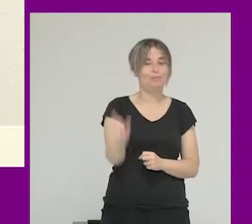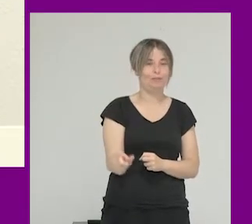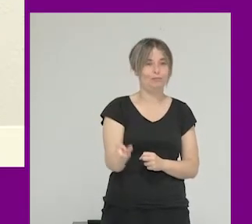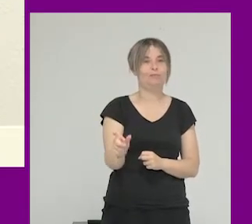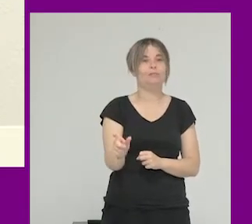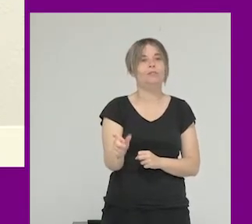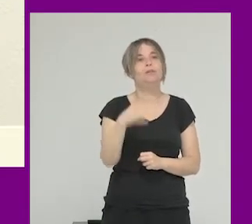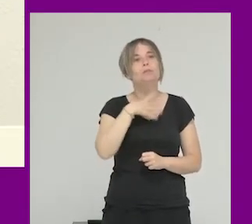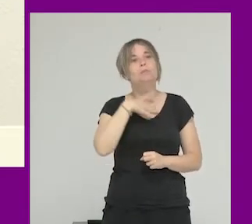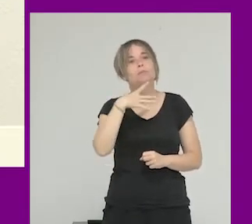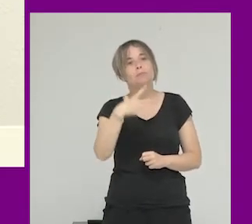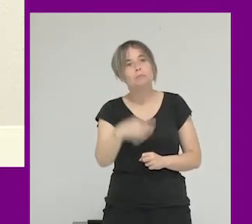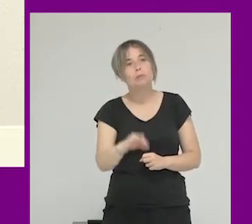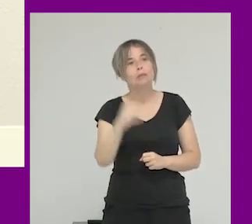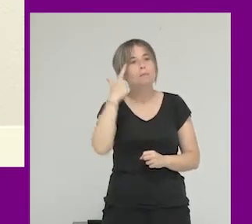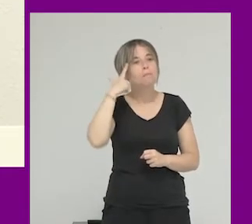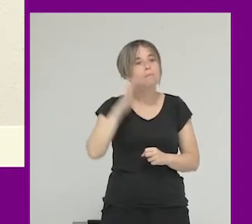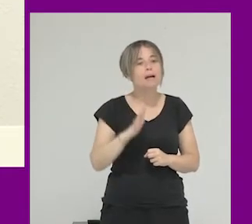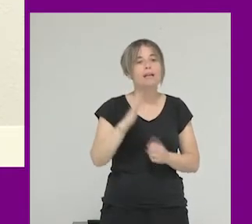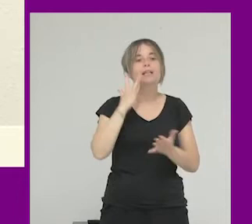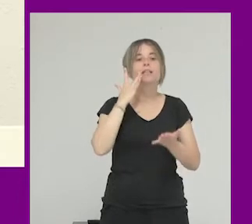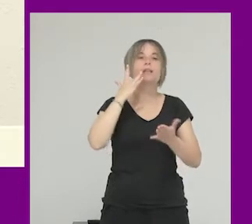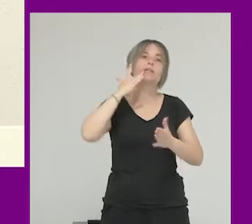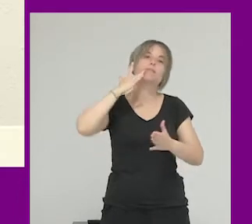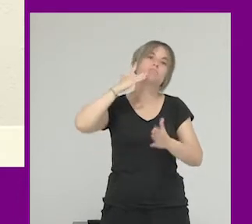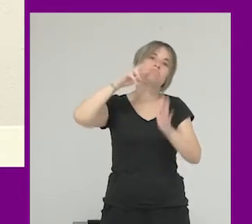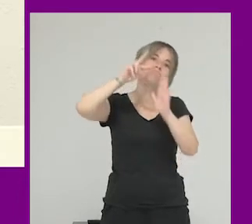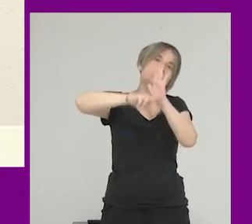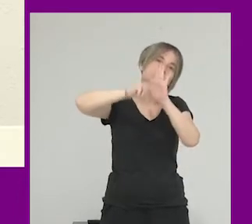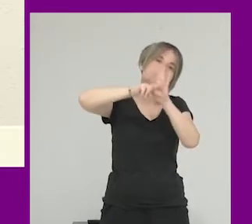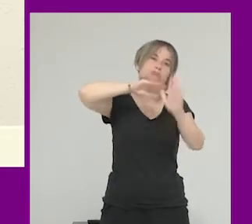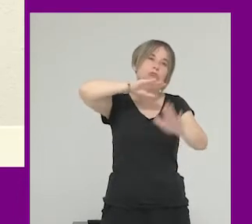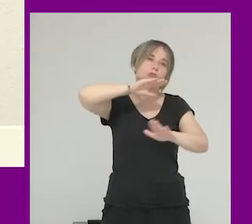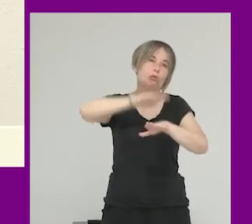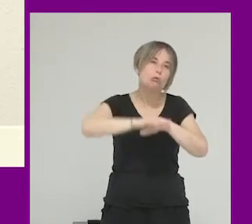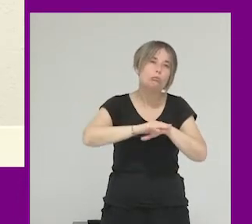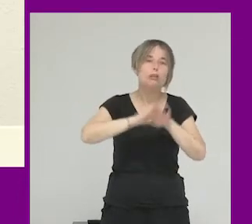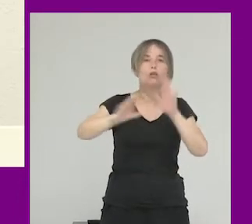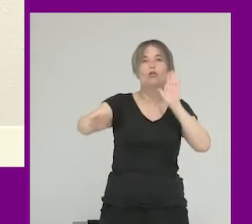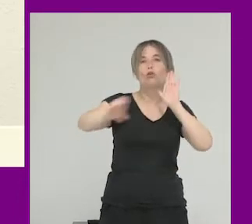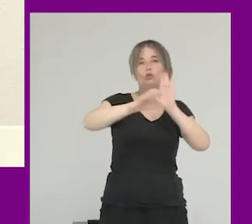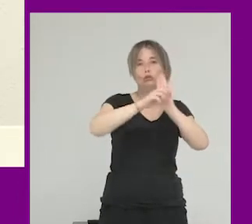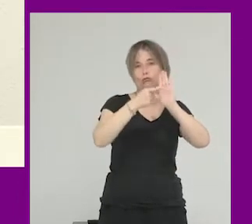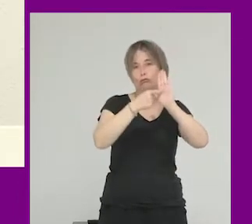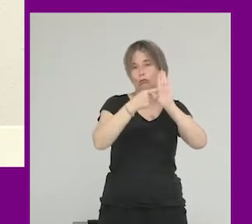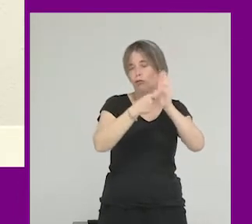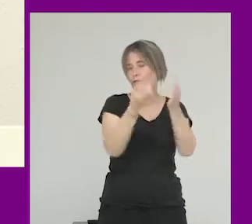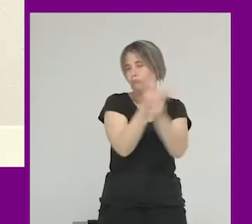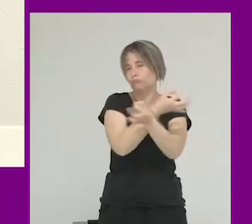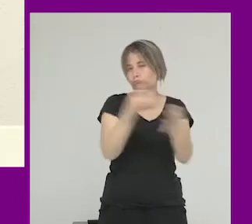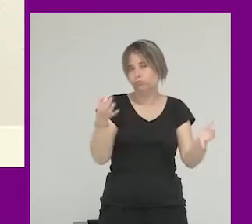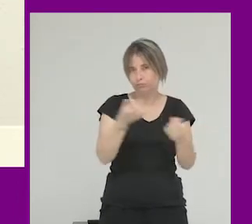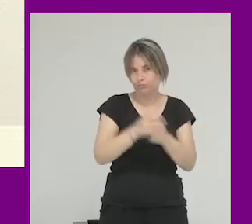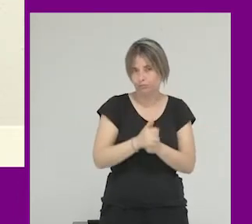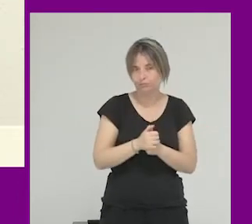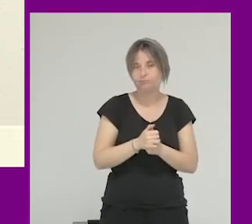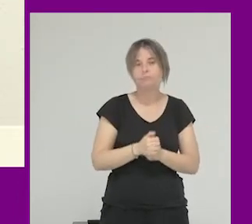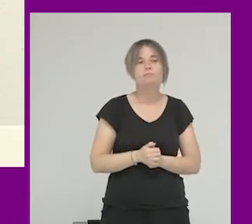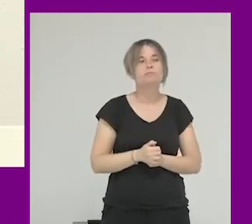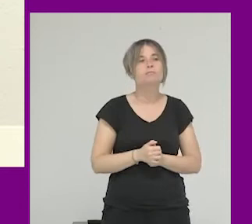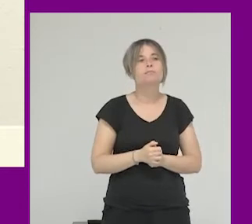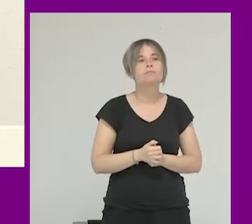puede dar cumplimiento a la Constitución de una manera veraz y